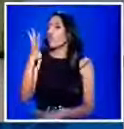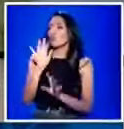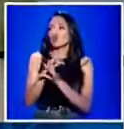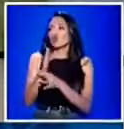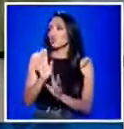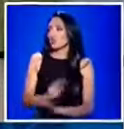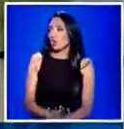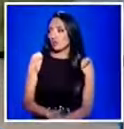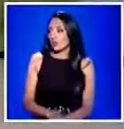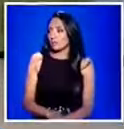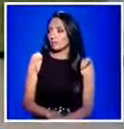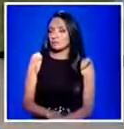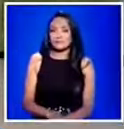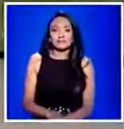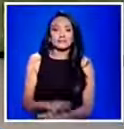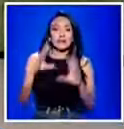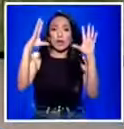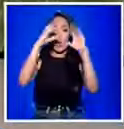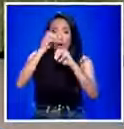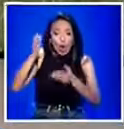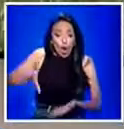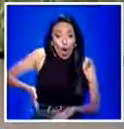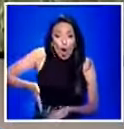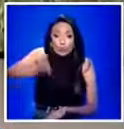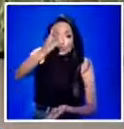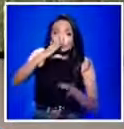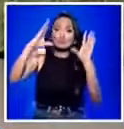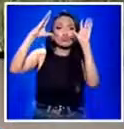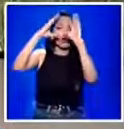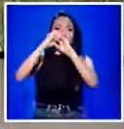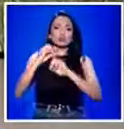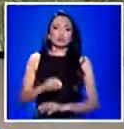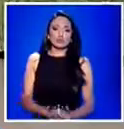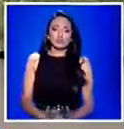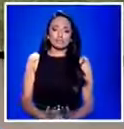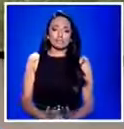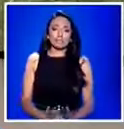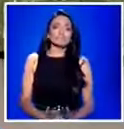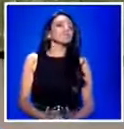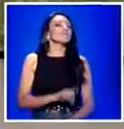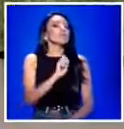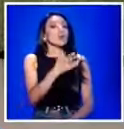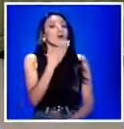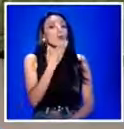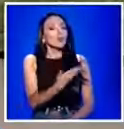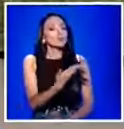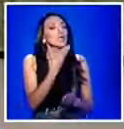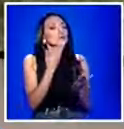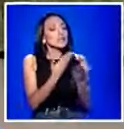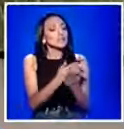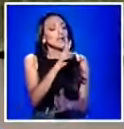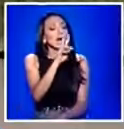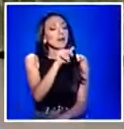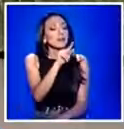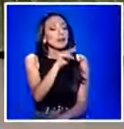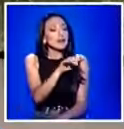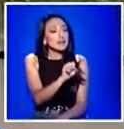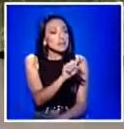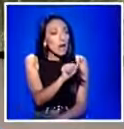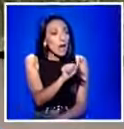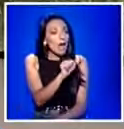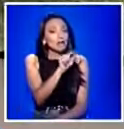Mi vecina Vanessa Pérez, ahí la tenemos. Totalmente oscuro todo este sector. Sí, ahí la tenemos en pantalla nuevamente. Vecina Vanessa, gracias por esa